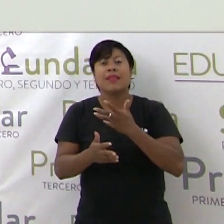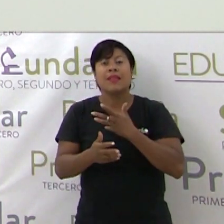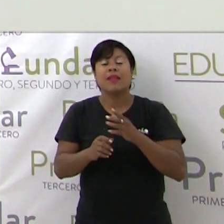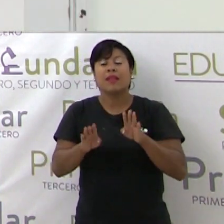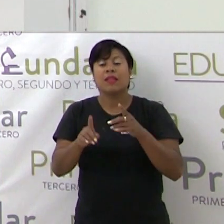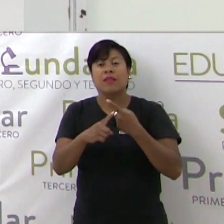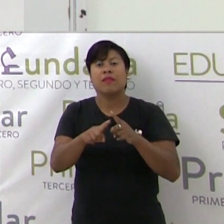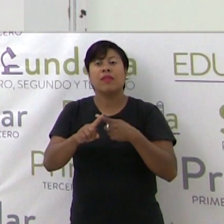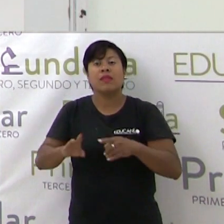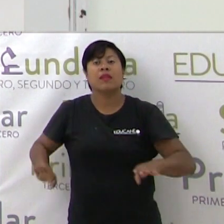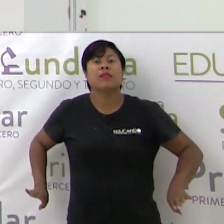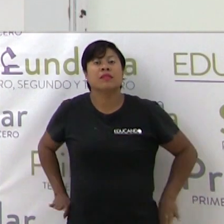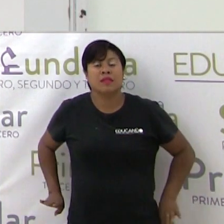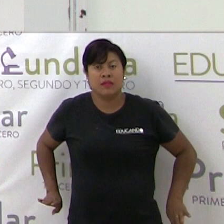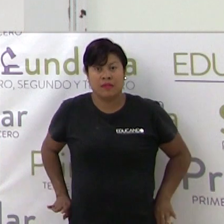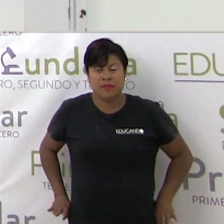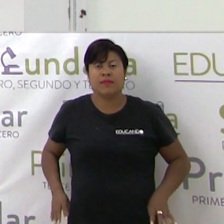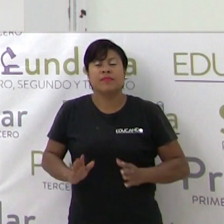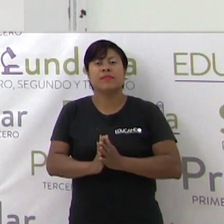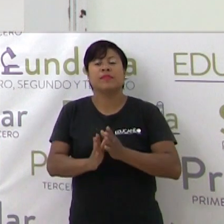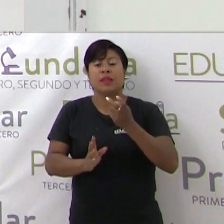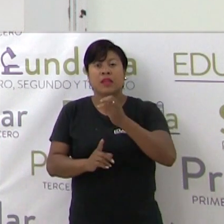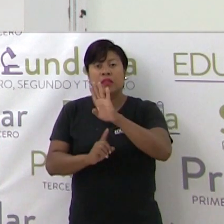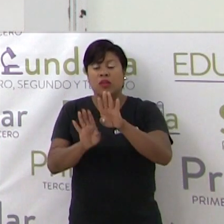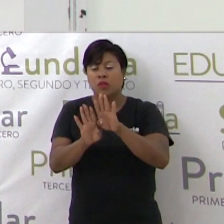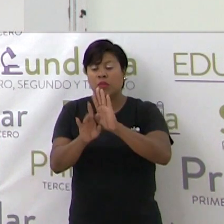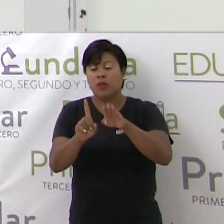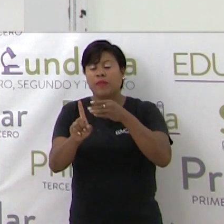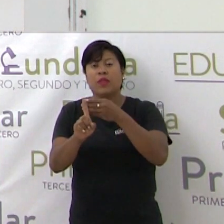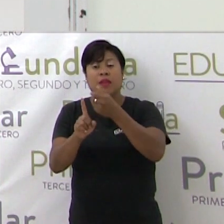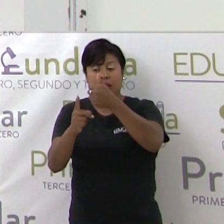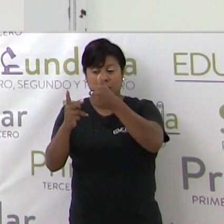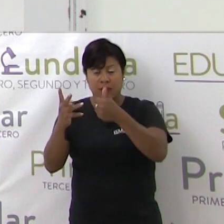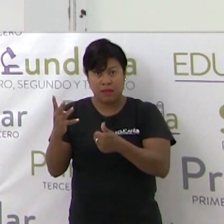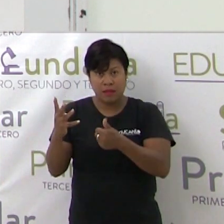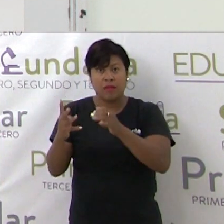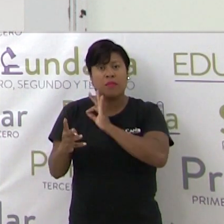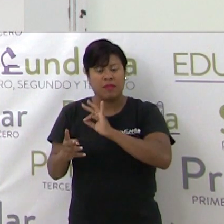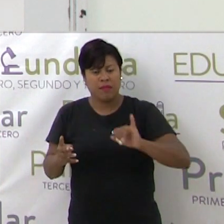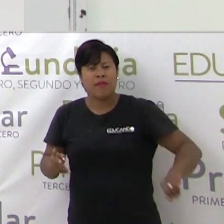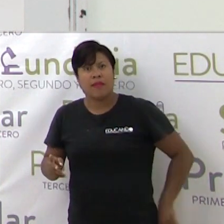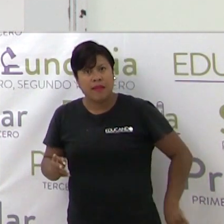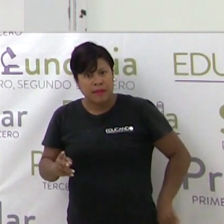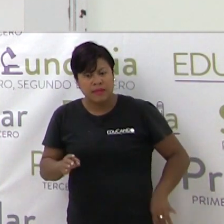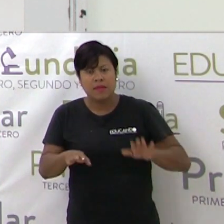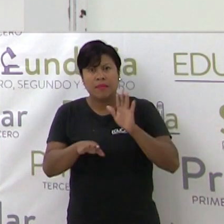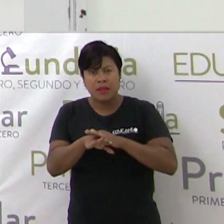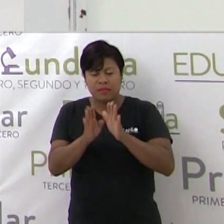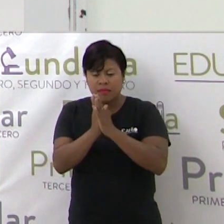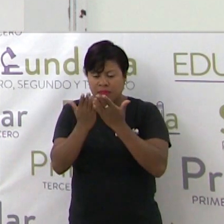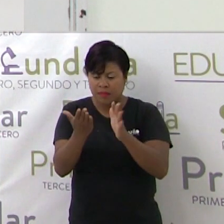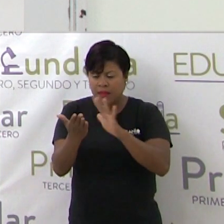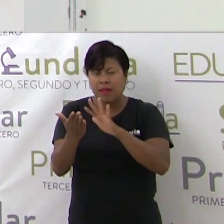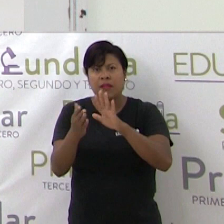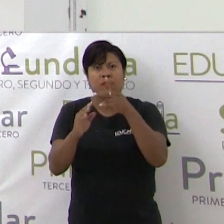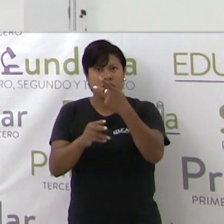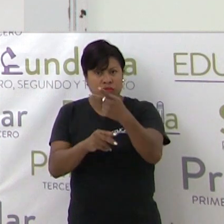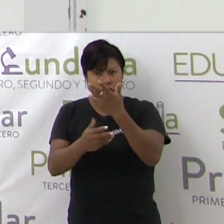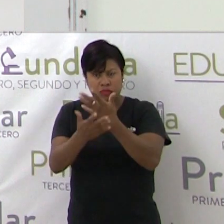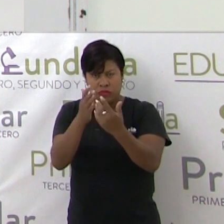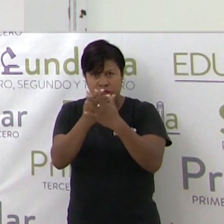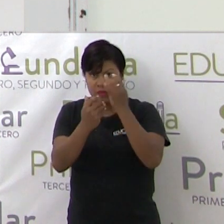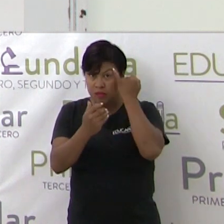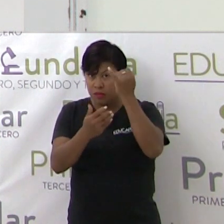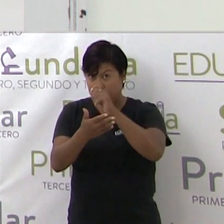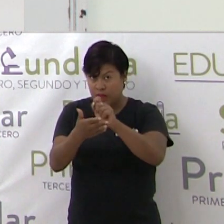determinadas características afines, con el objetivo de que cada uno de ellos se interese por leer más sus obras. ¿Qué quiere decir afines? Que